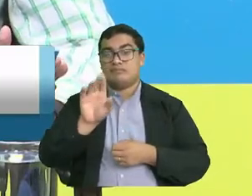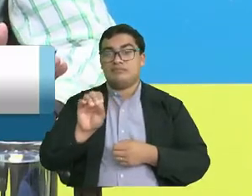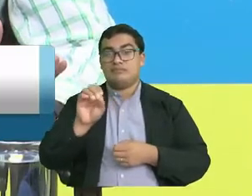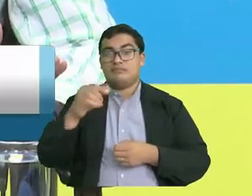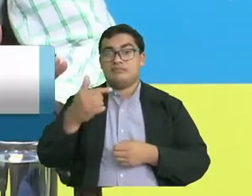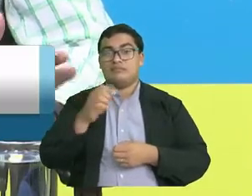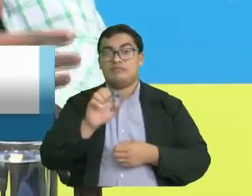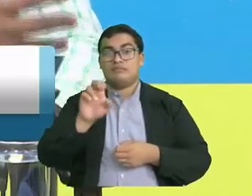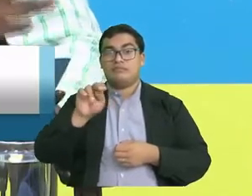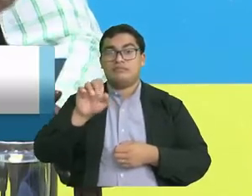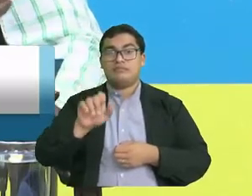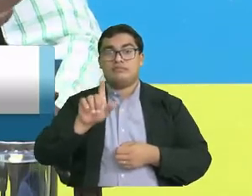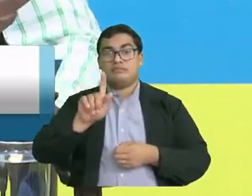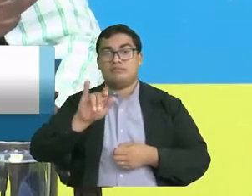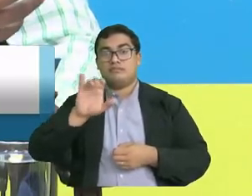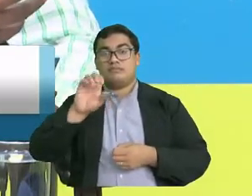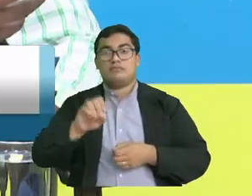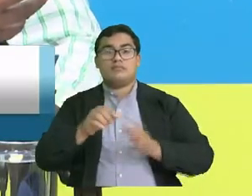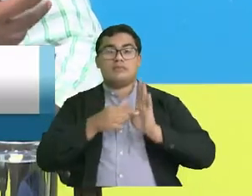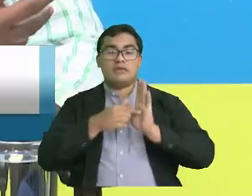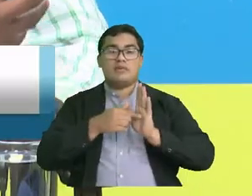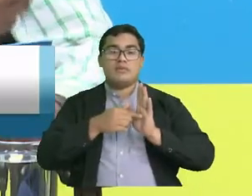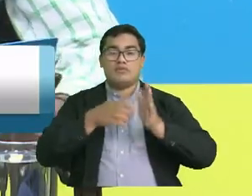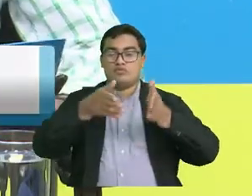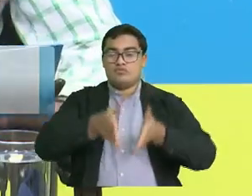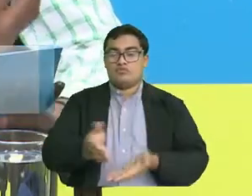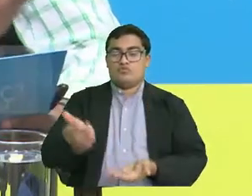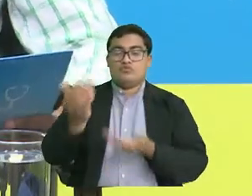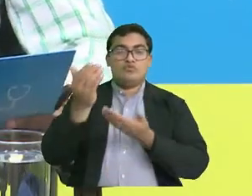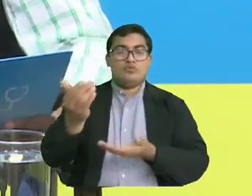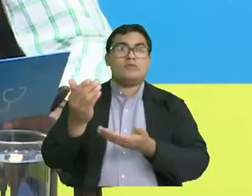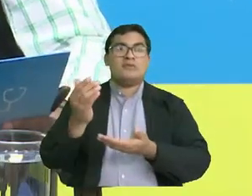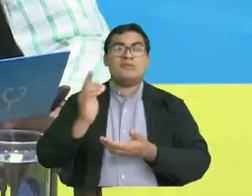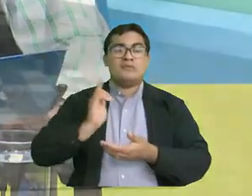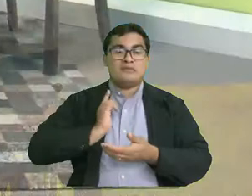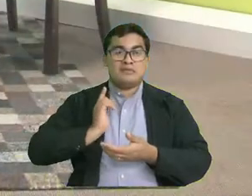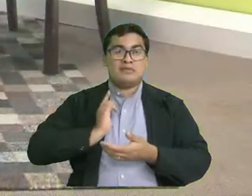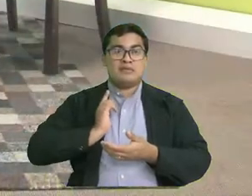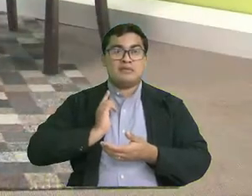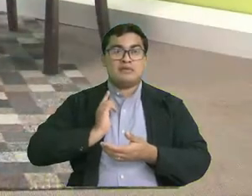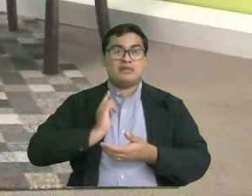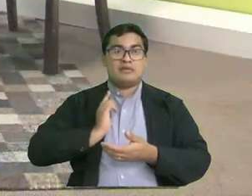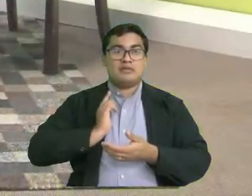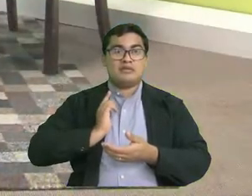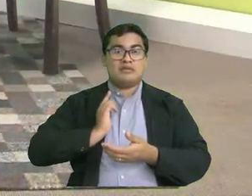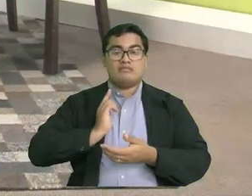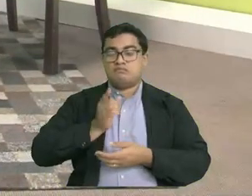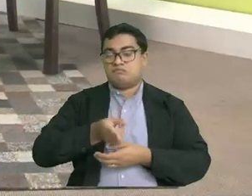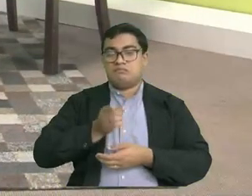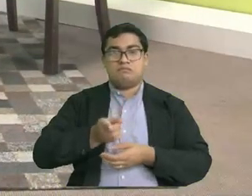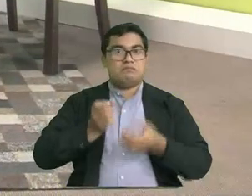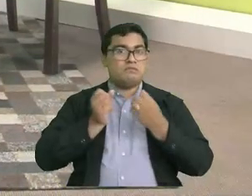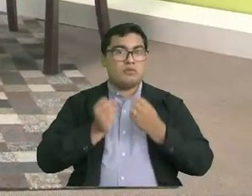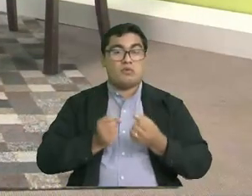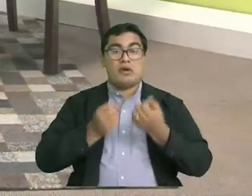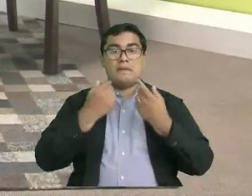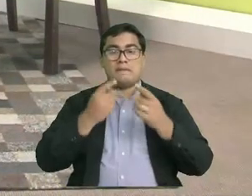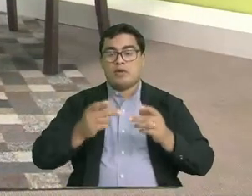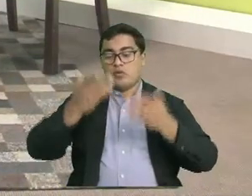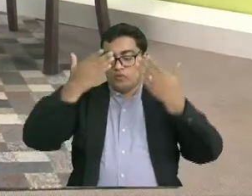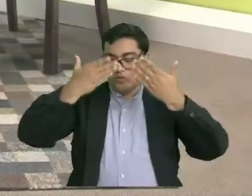persona que tiene una genética de varón, pero también tiene rasgo femenino, porque